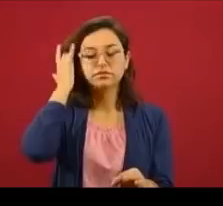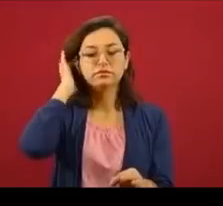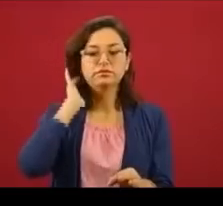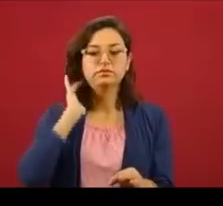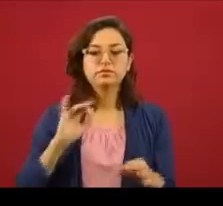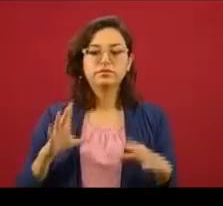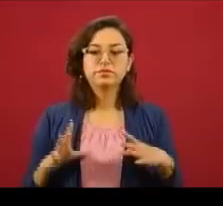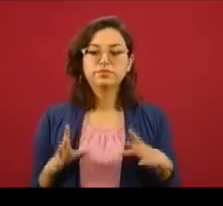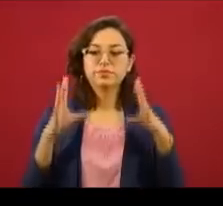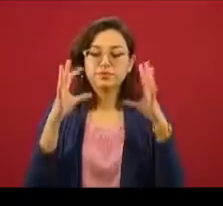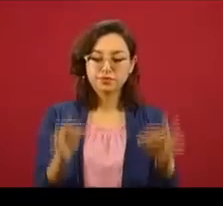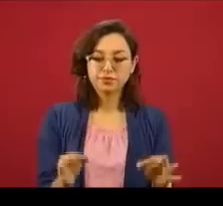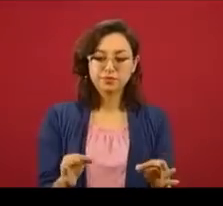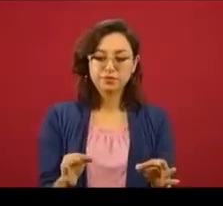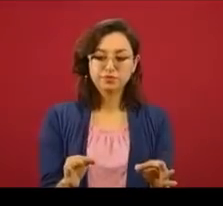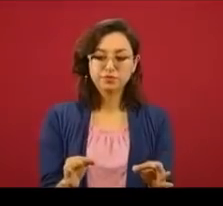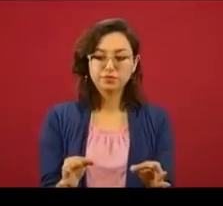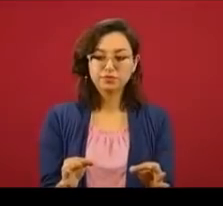constituido